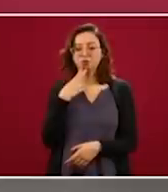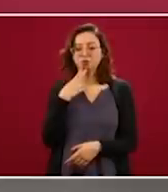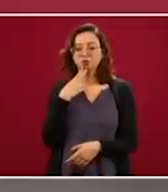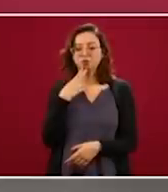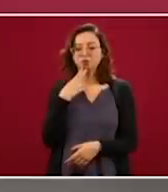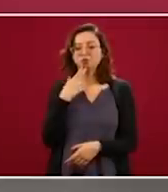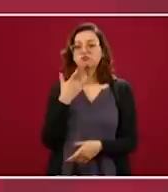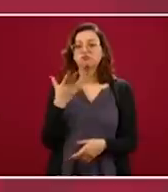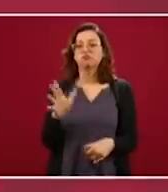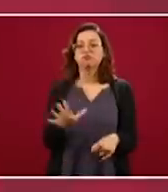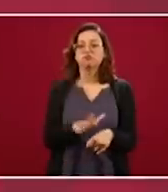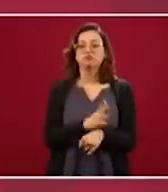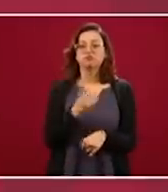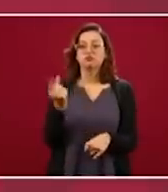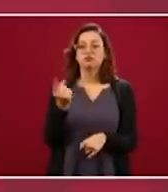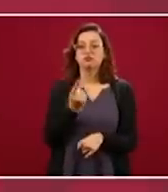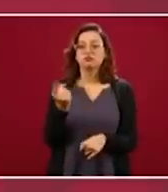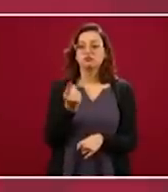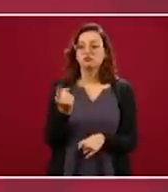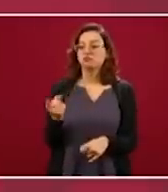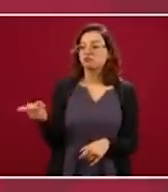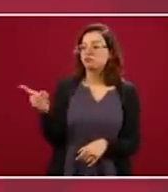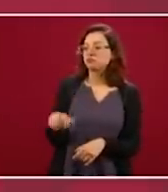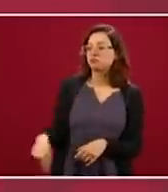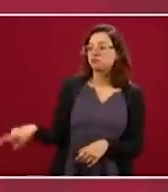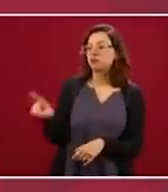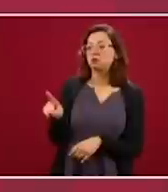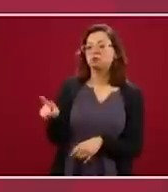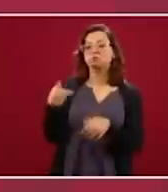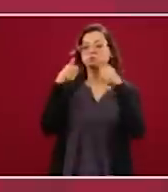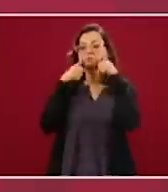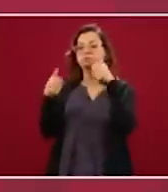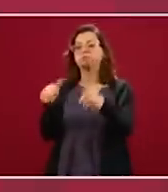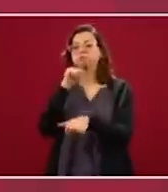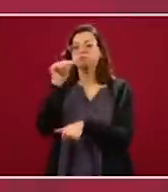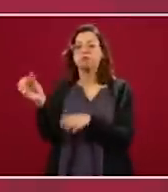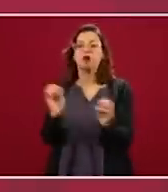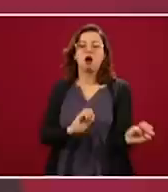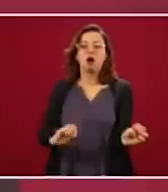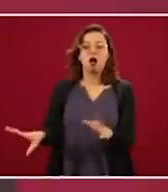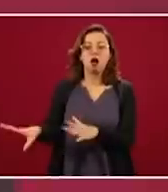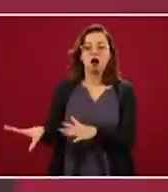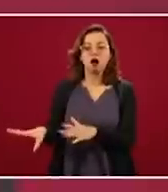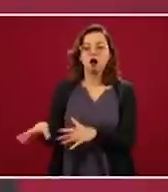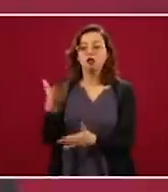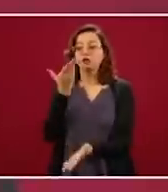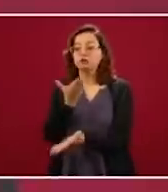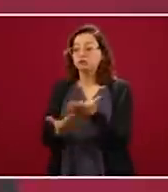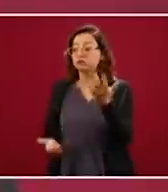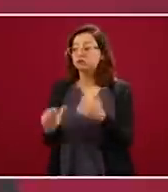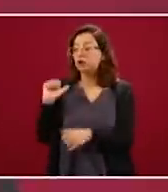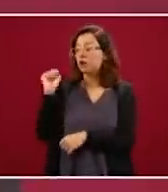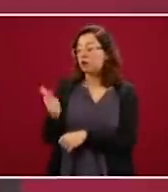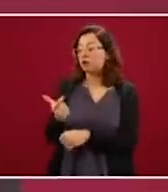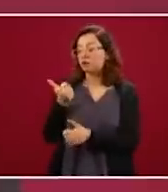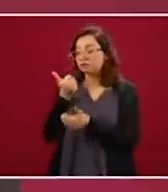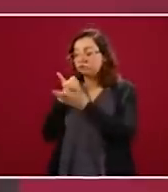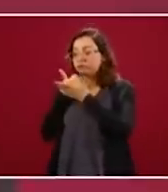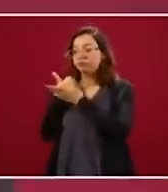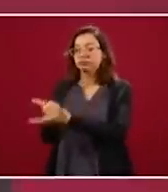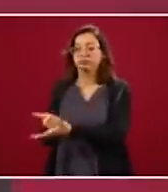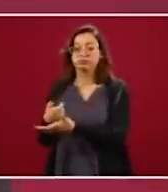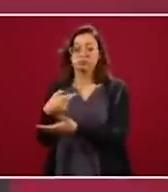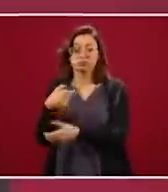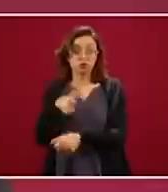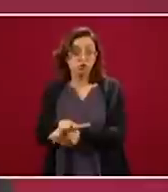se mantenían en el abandono completo. Entonces, sí les ayuda, pero estamos conscientes de que